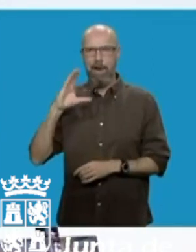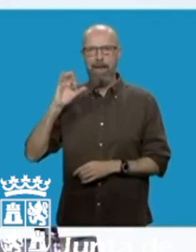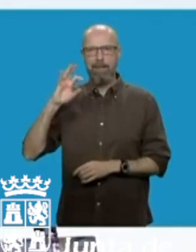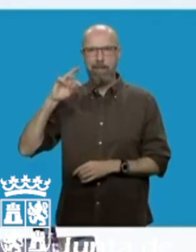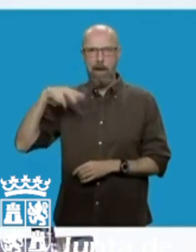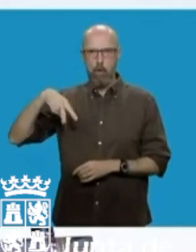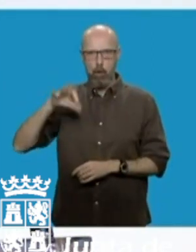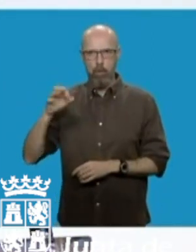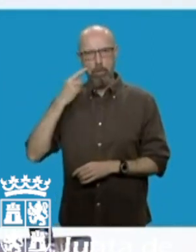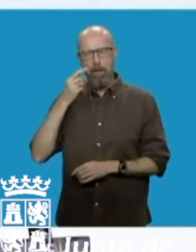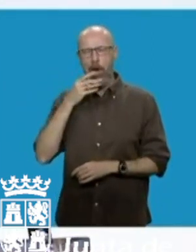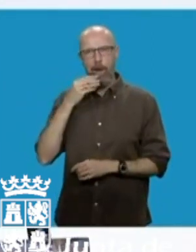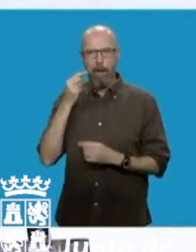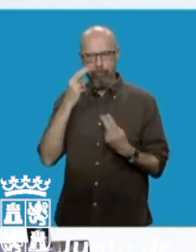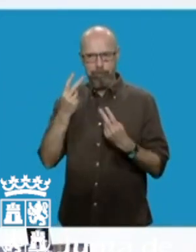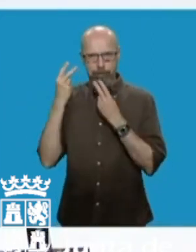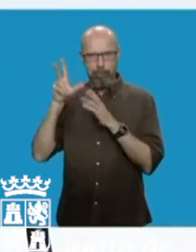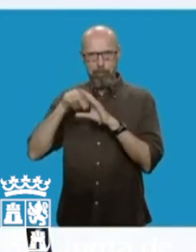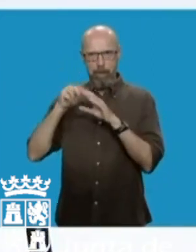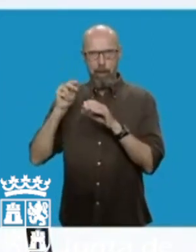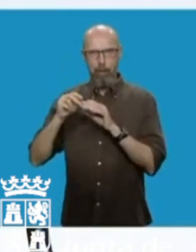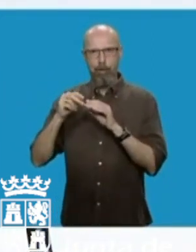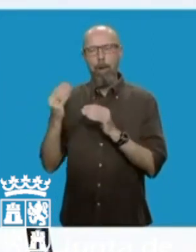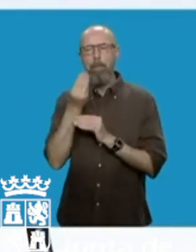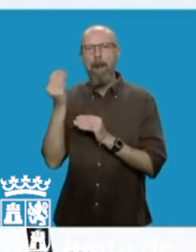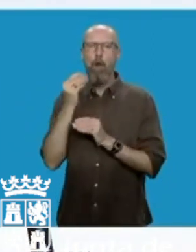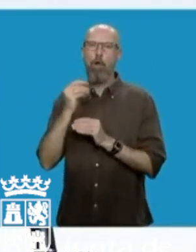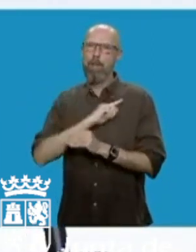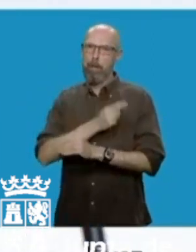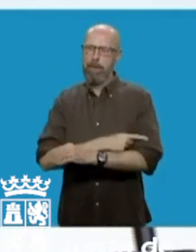galardonada, es la categoría de mejor deportista promesa.